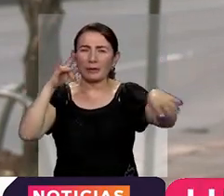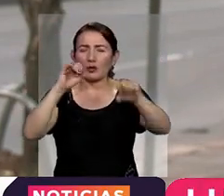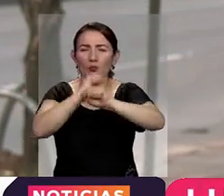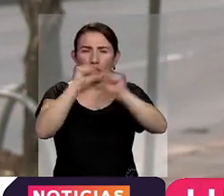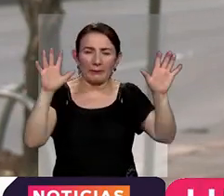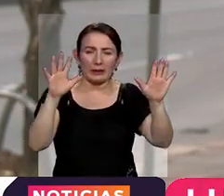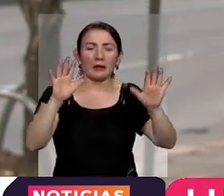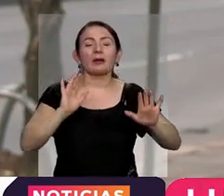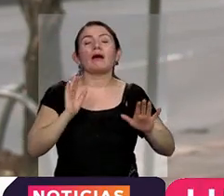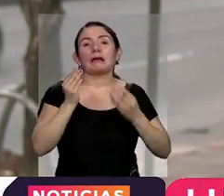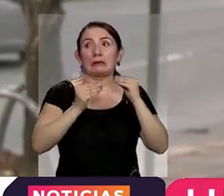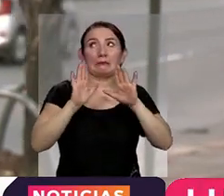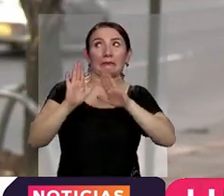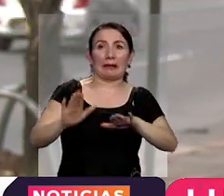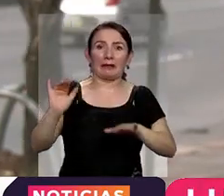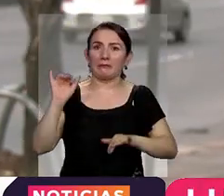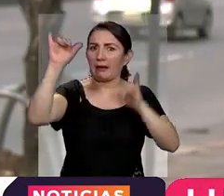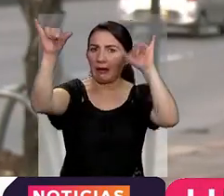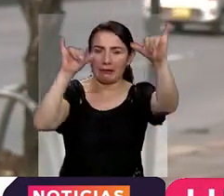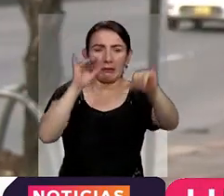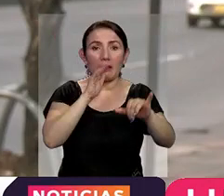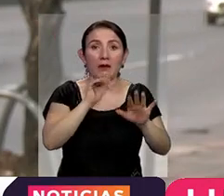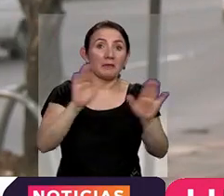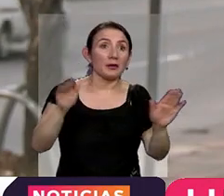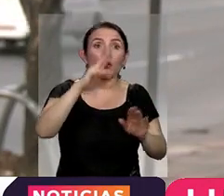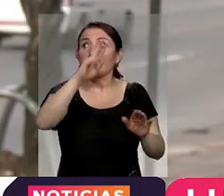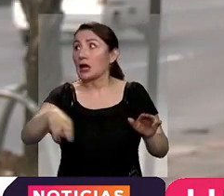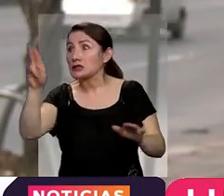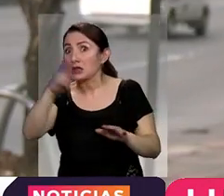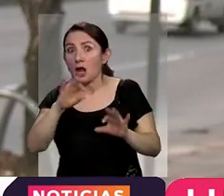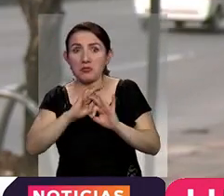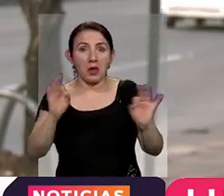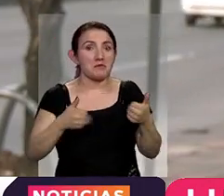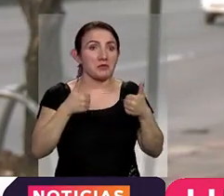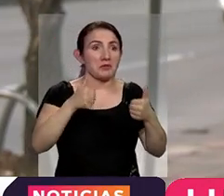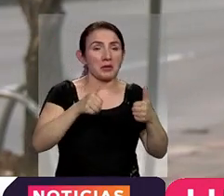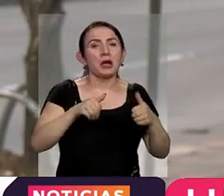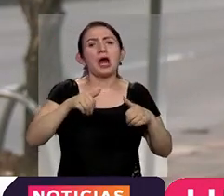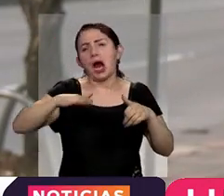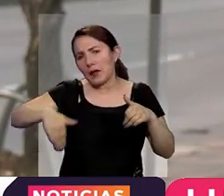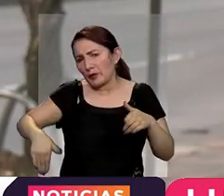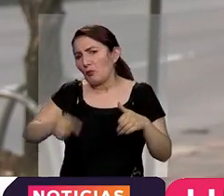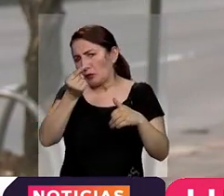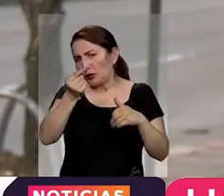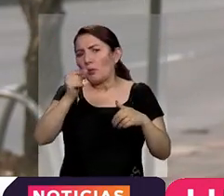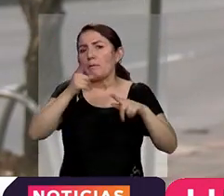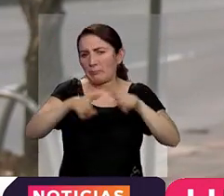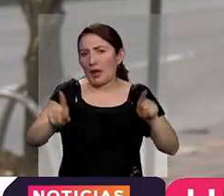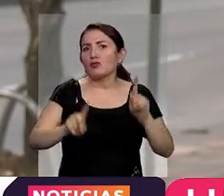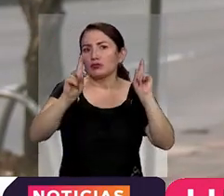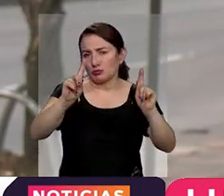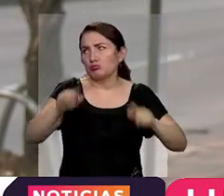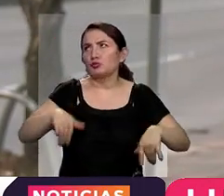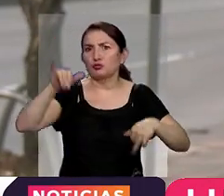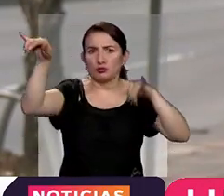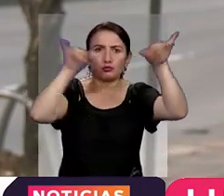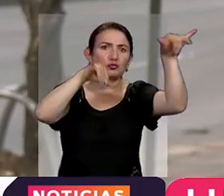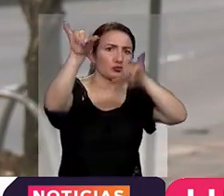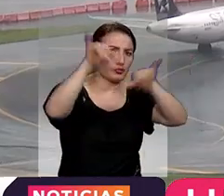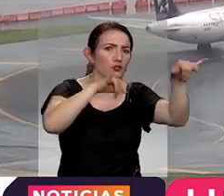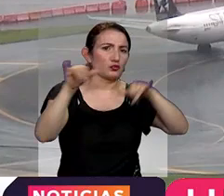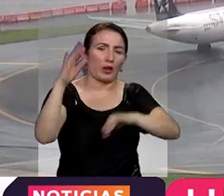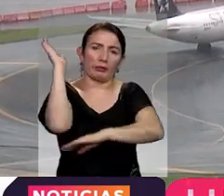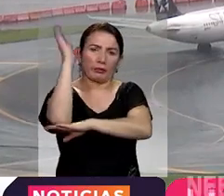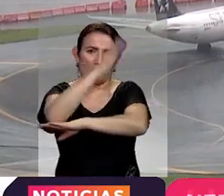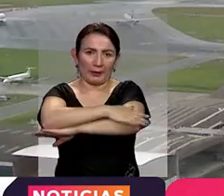mañana. Pero no ha habido ninguna cancelación. Hay algunos retrasos que esperamos se recuperen a lo largo del